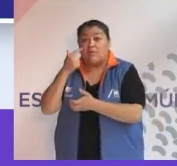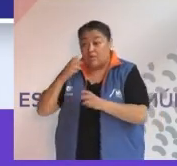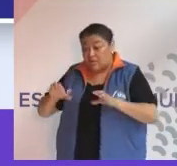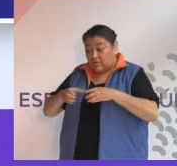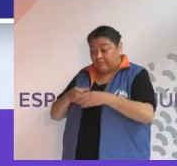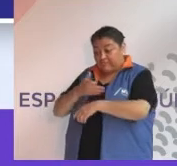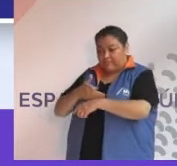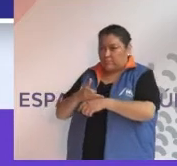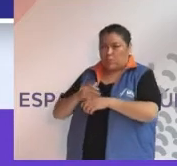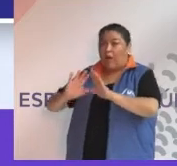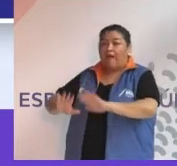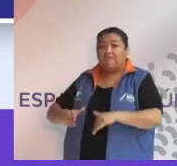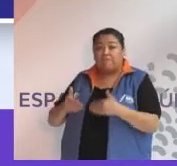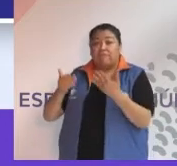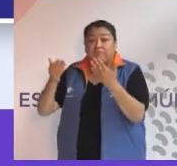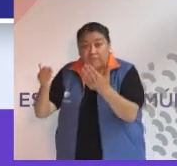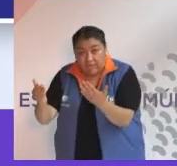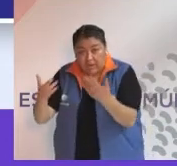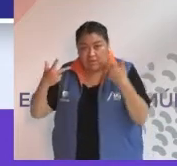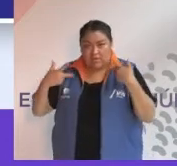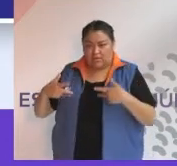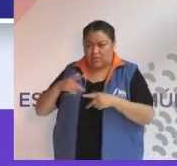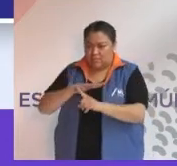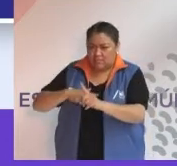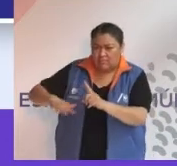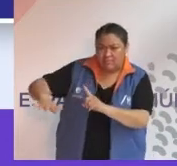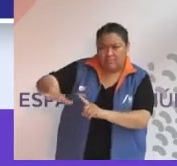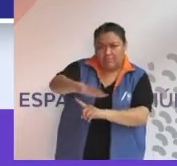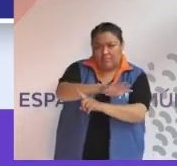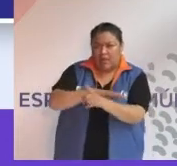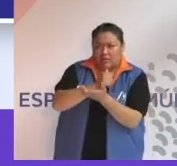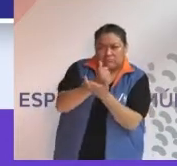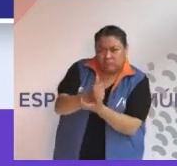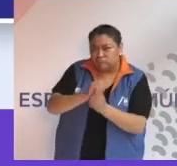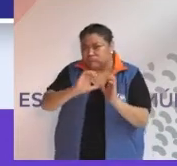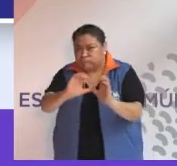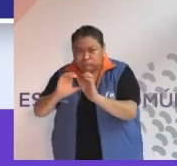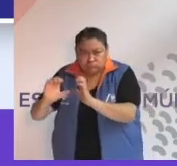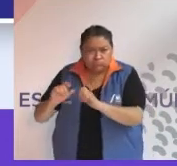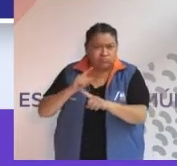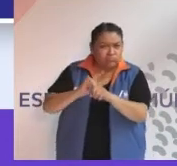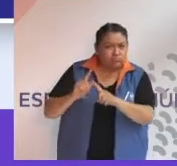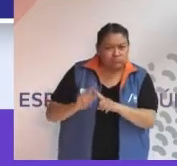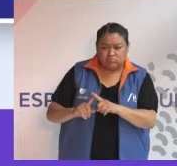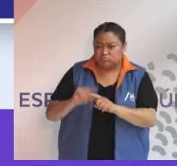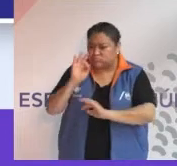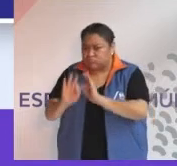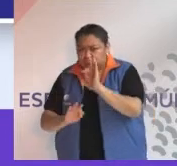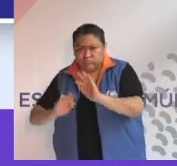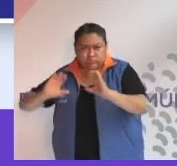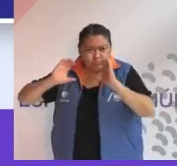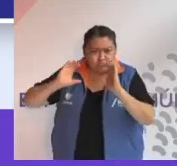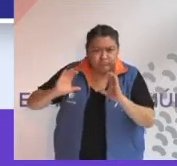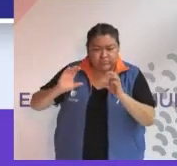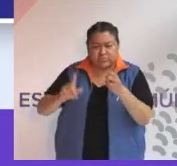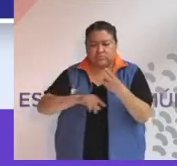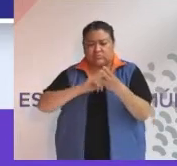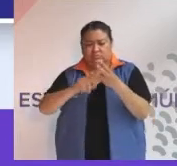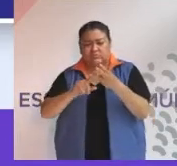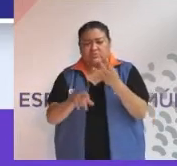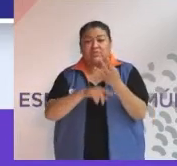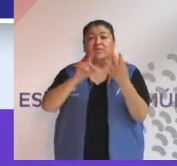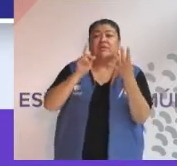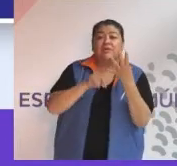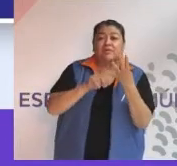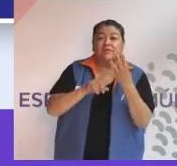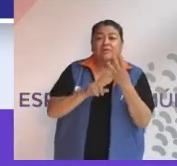fuera de la familia porque ayudamos, sobre todo en nuestros países, a cuidar a la gente de de nuestras familias, fuera de la familia y de alguna